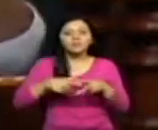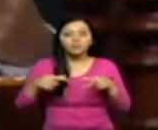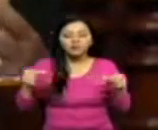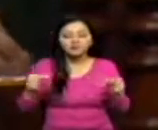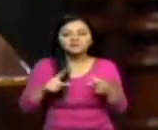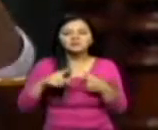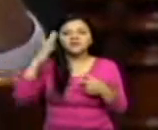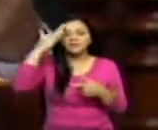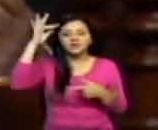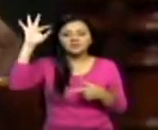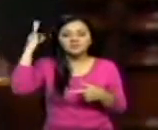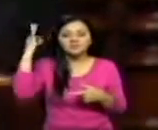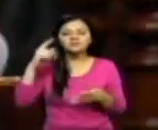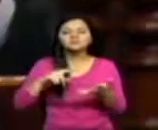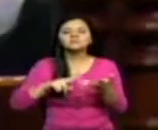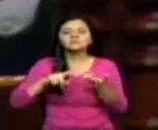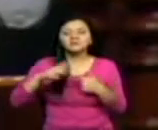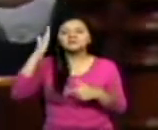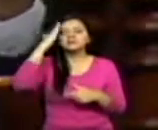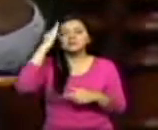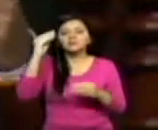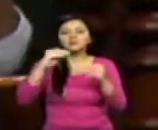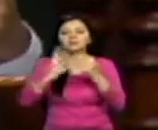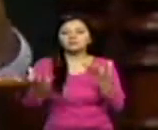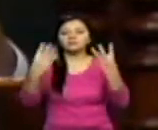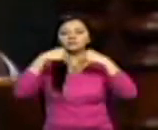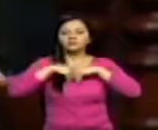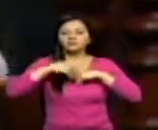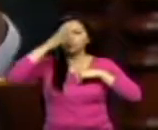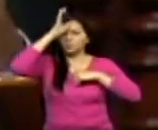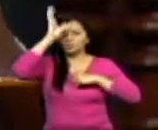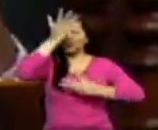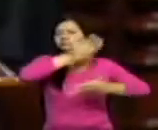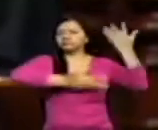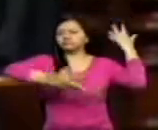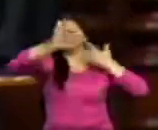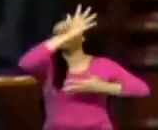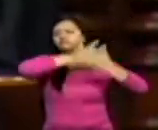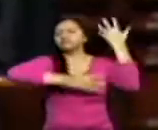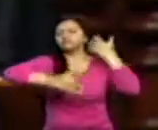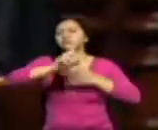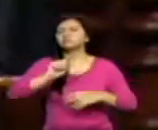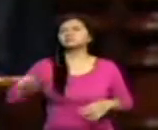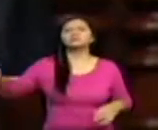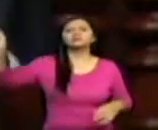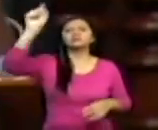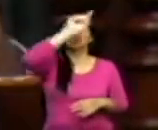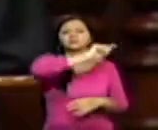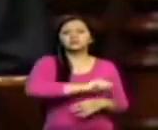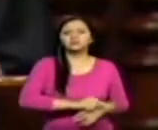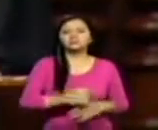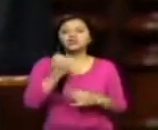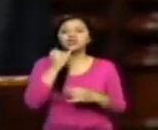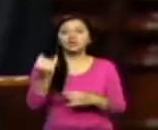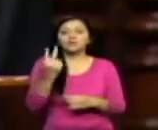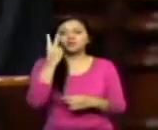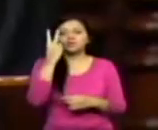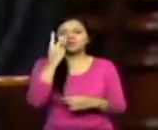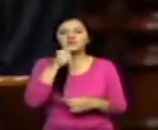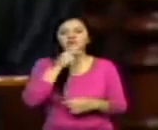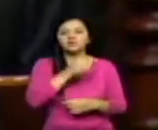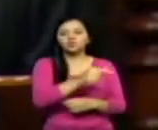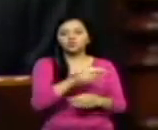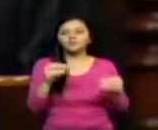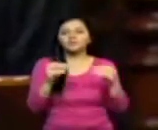francés, y que conozcan nuestra cultura milenaria y sus dos grandes idiomas, el quechua y